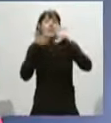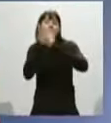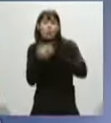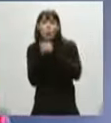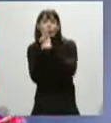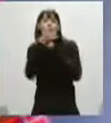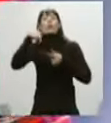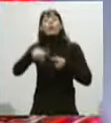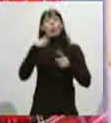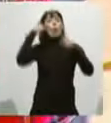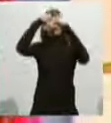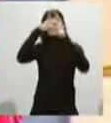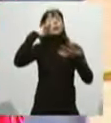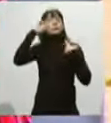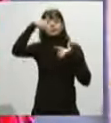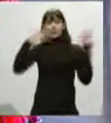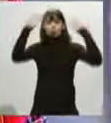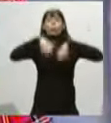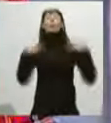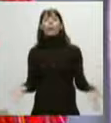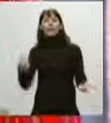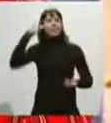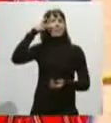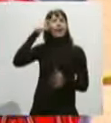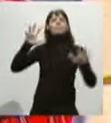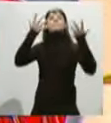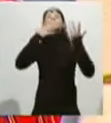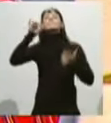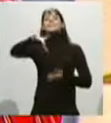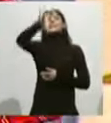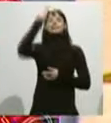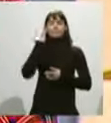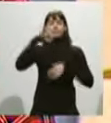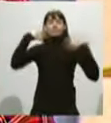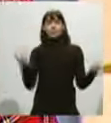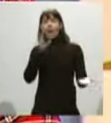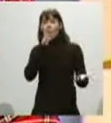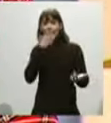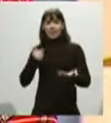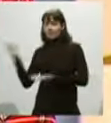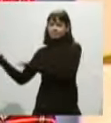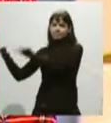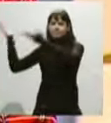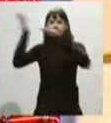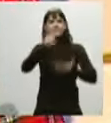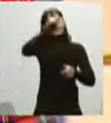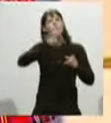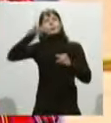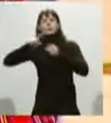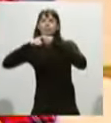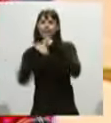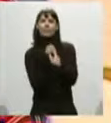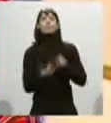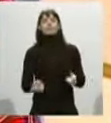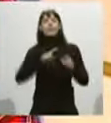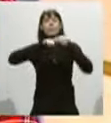noche, de esta gala, es encontrarnos con el drag ganador. Y por eso vamos a buscar enseguida el segundo bloque de participantes.